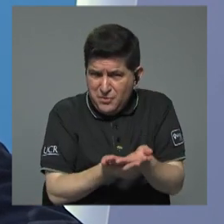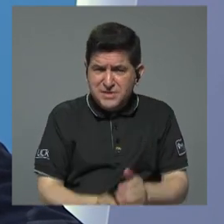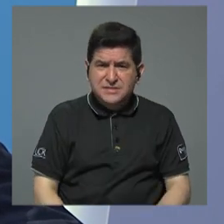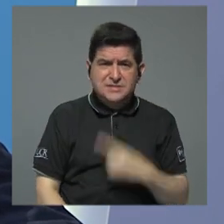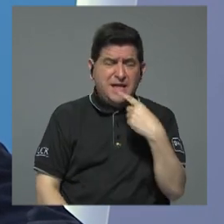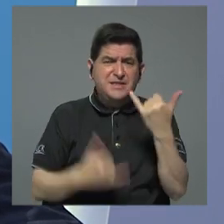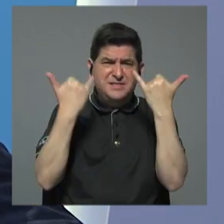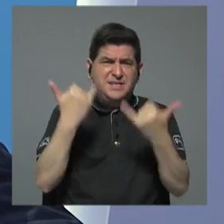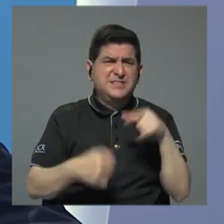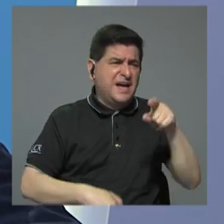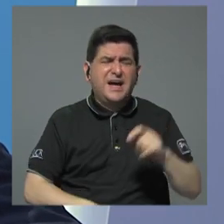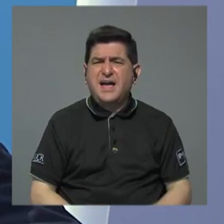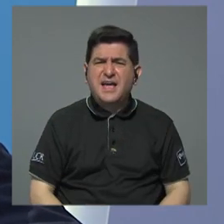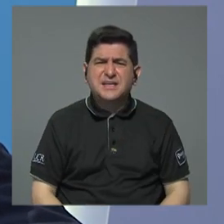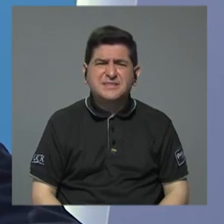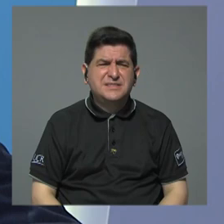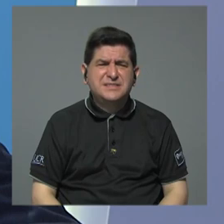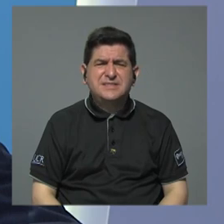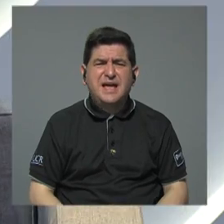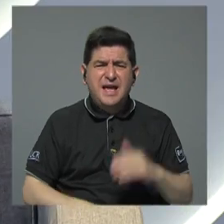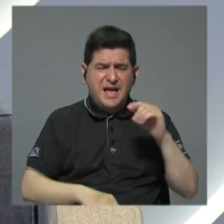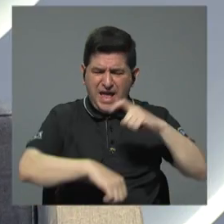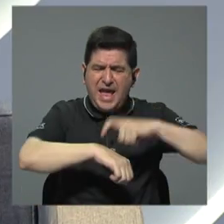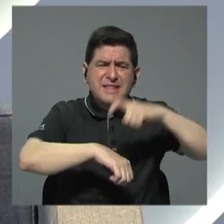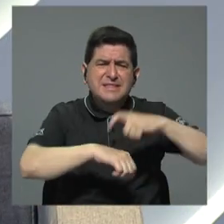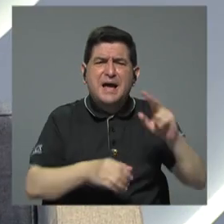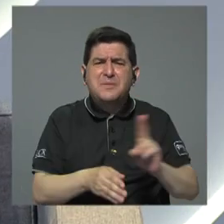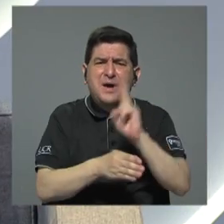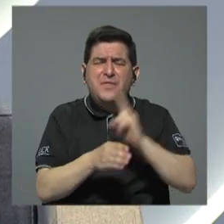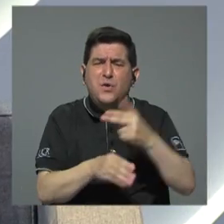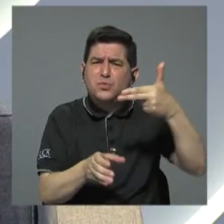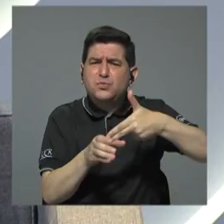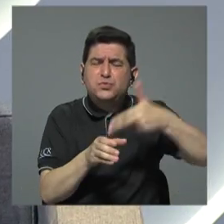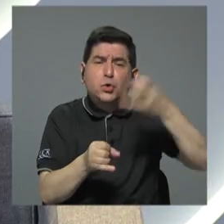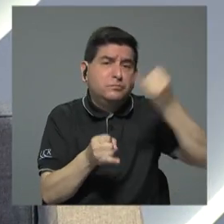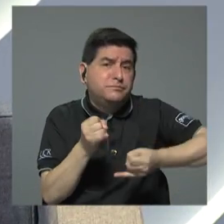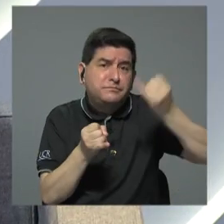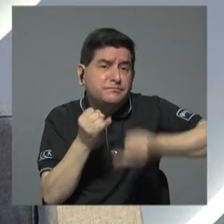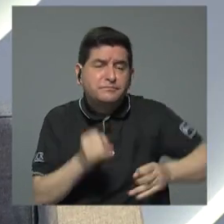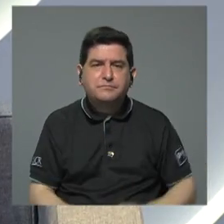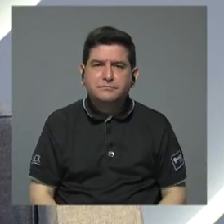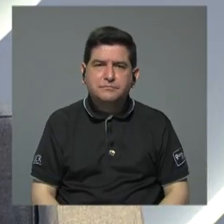esta era está terminando, la de los combustibles fósiles.